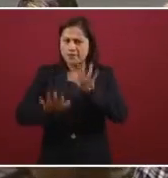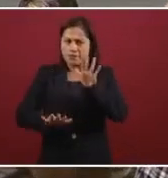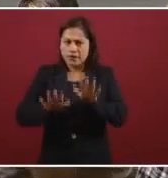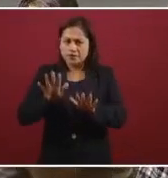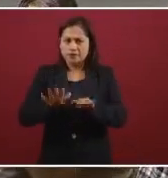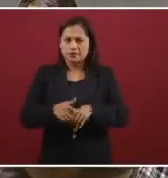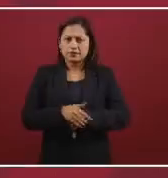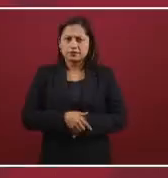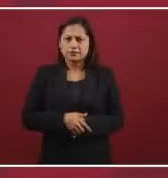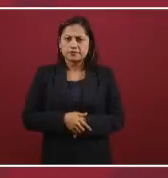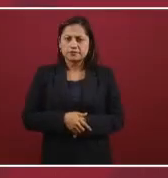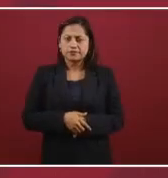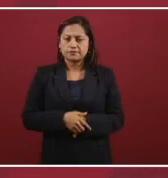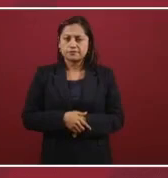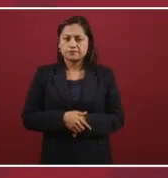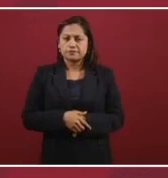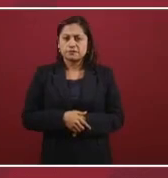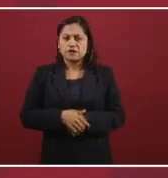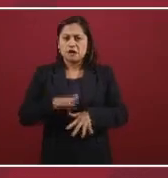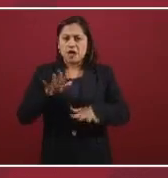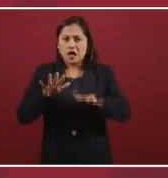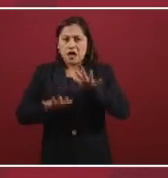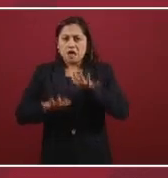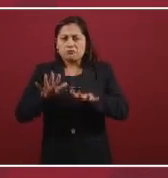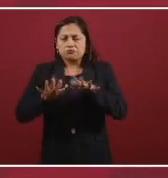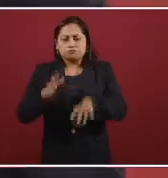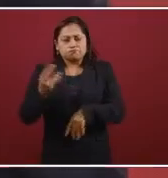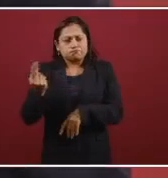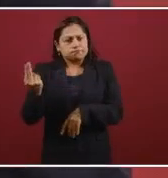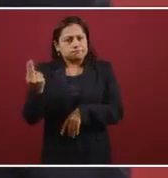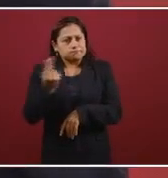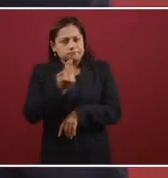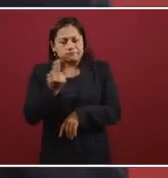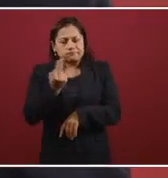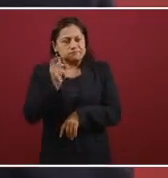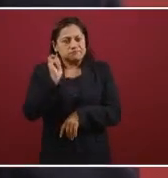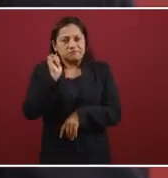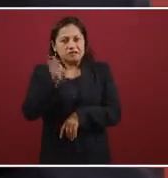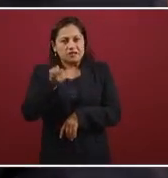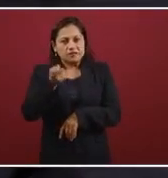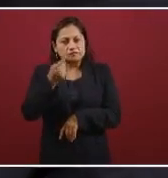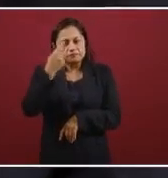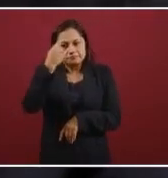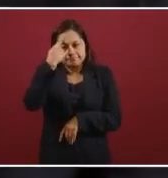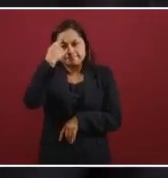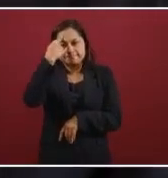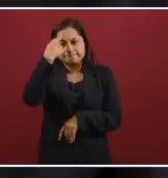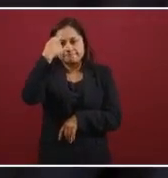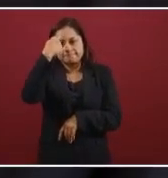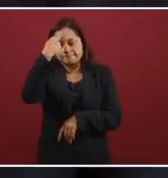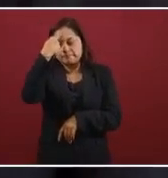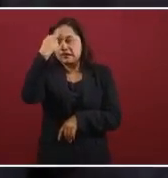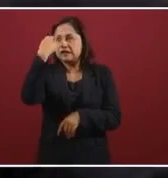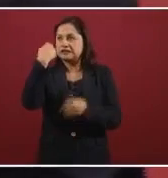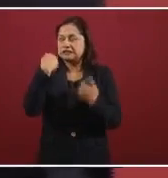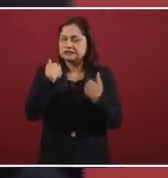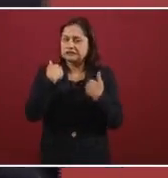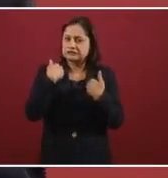debe de prevalecer más el sentido común, el buen